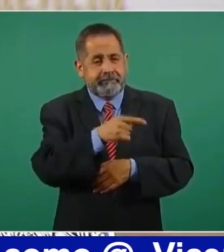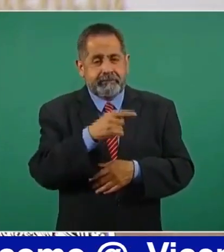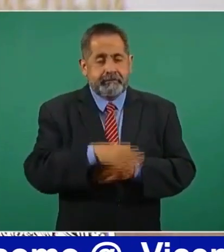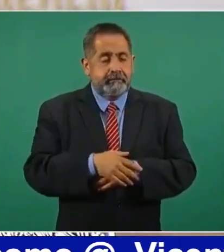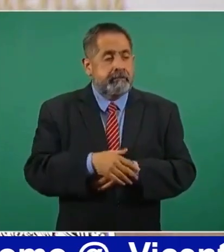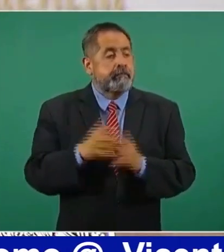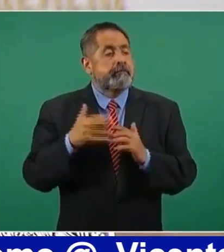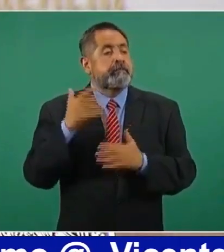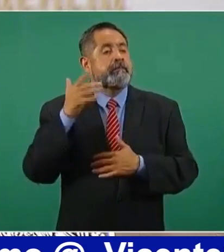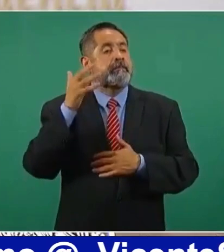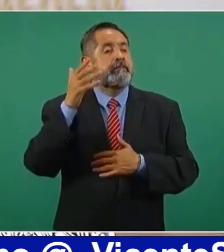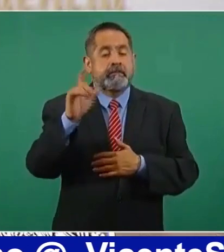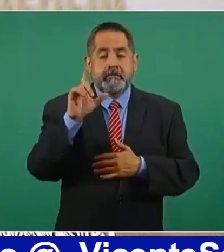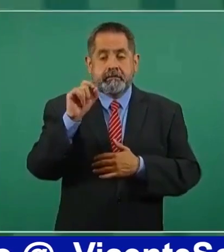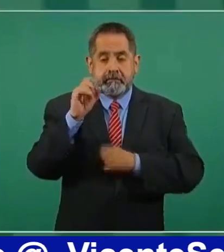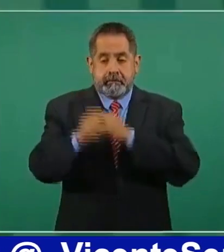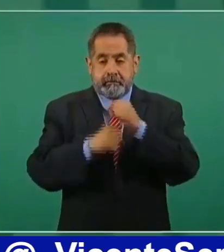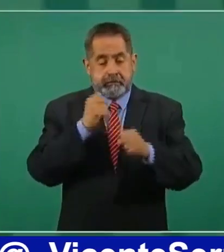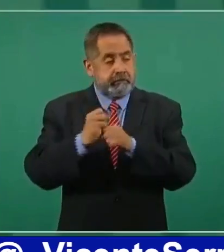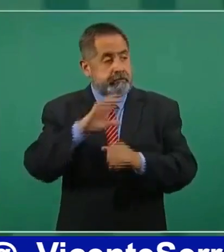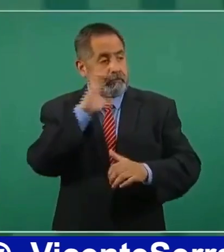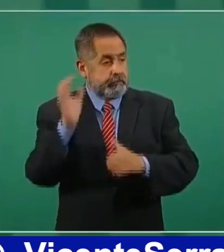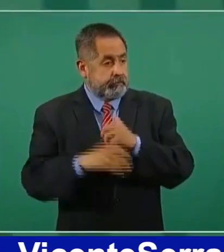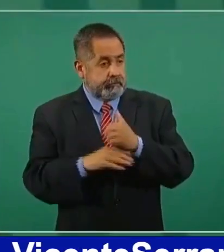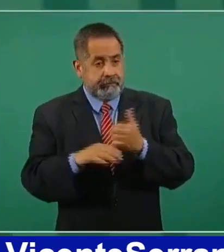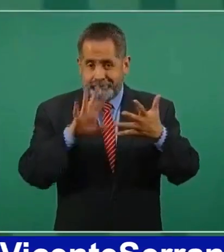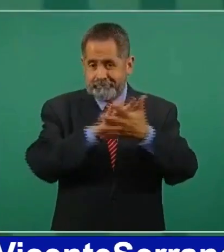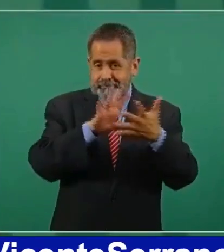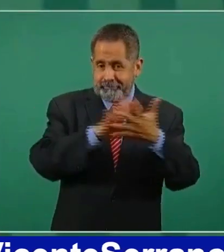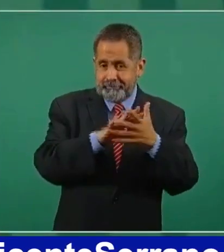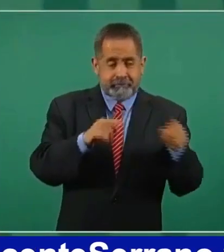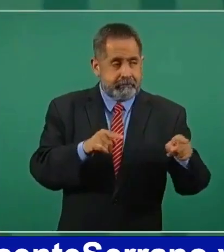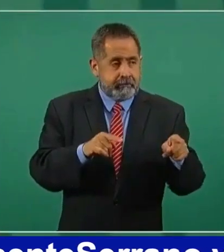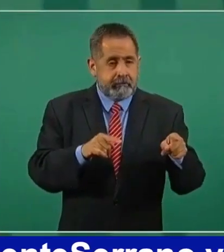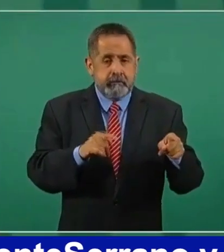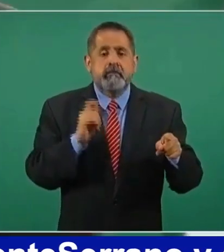a los 20 años el reclusorio,